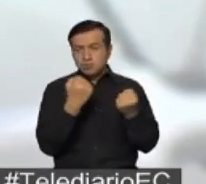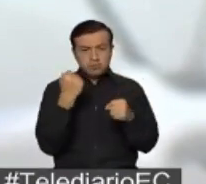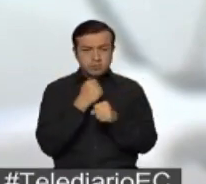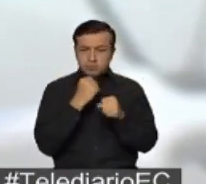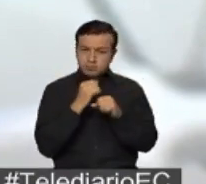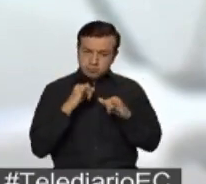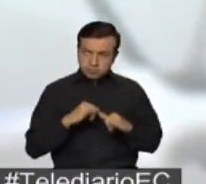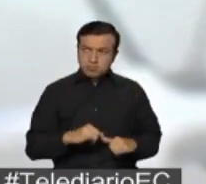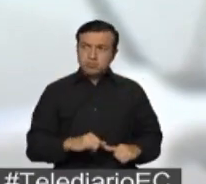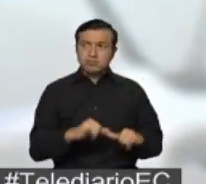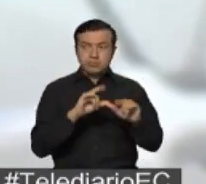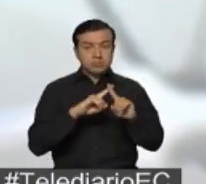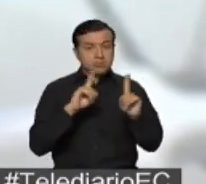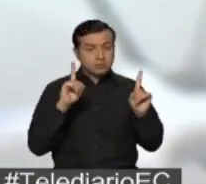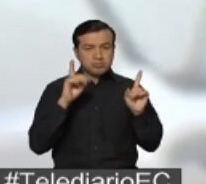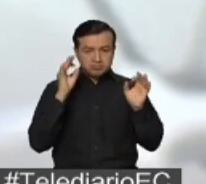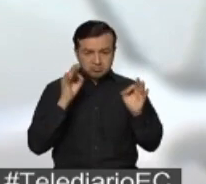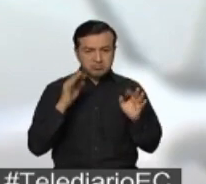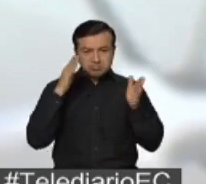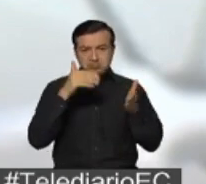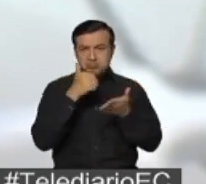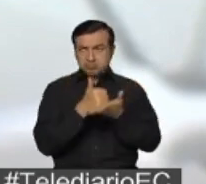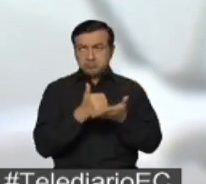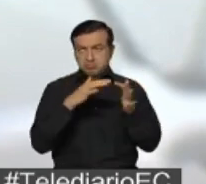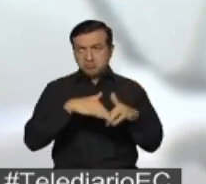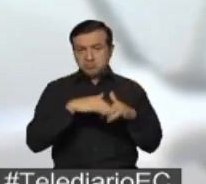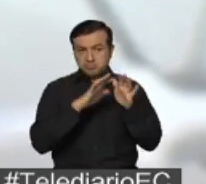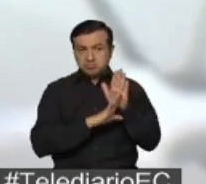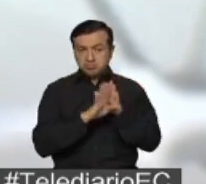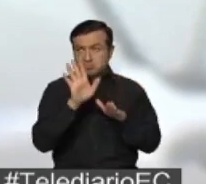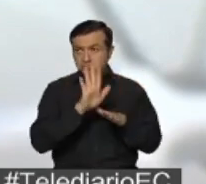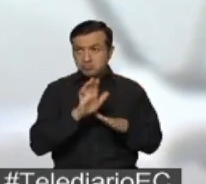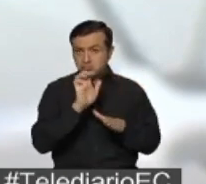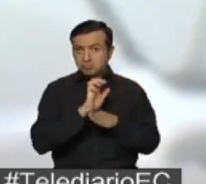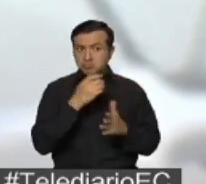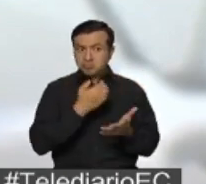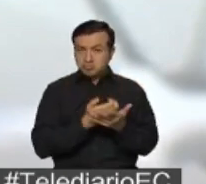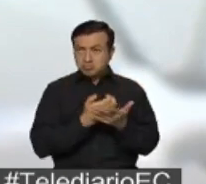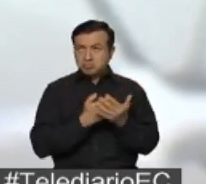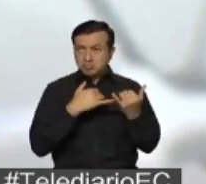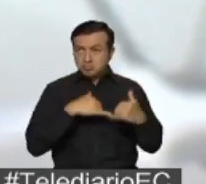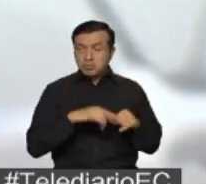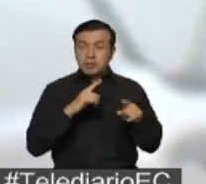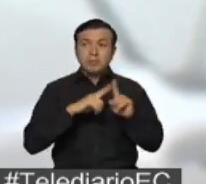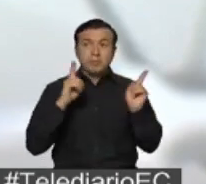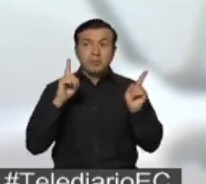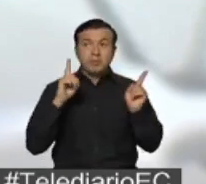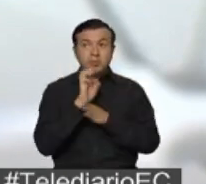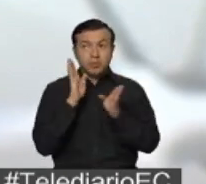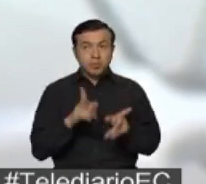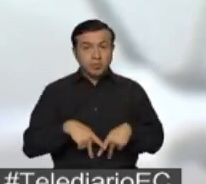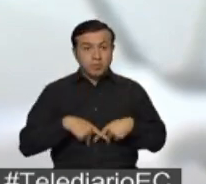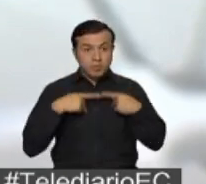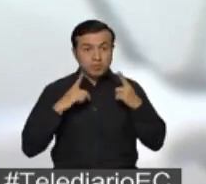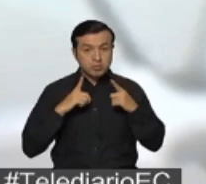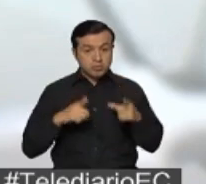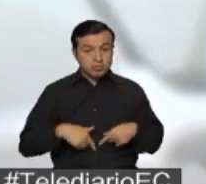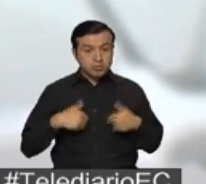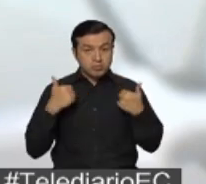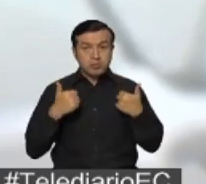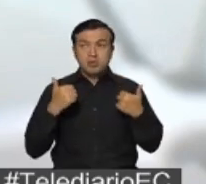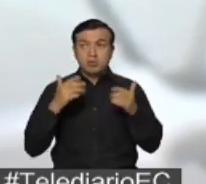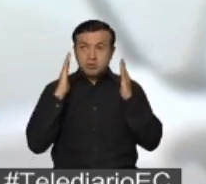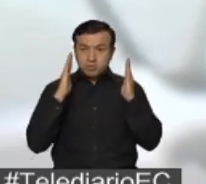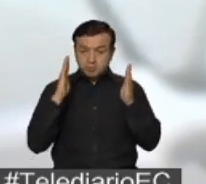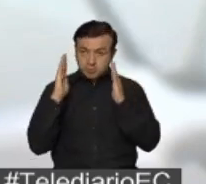trabajando en ello lo vamos a componer vamos a sacar adelante al país de económicamente hablando pero con ecuatorianos vivos y sanos haga ambos